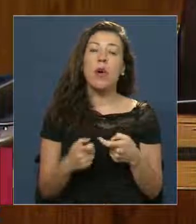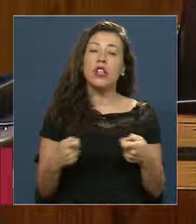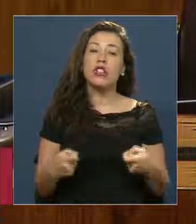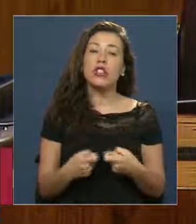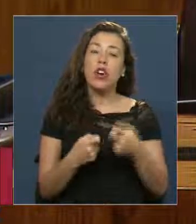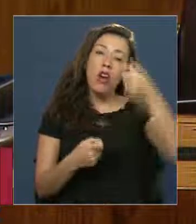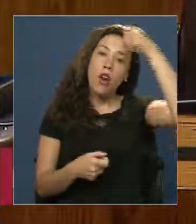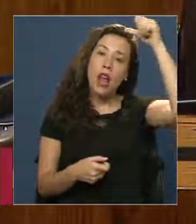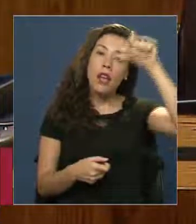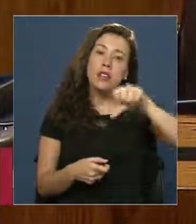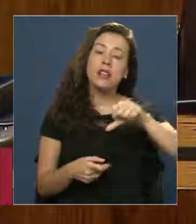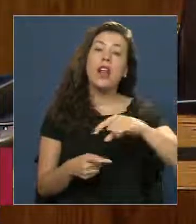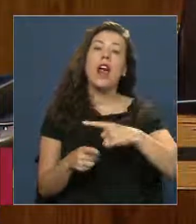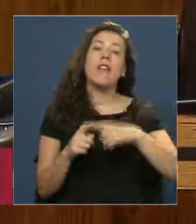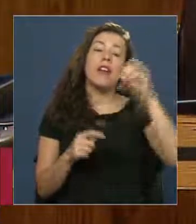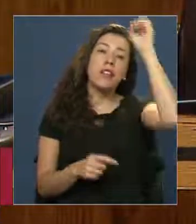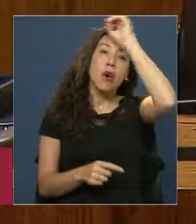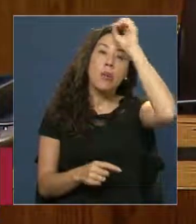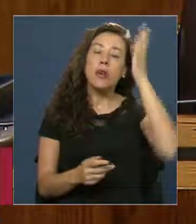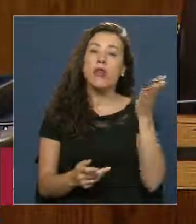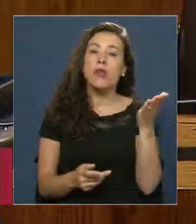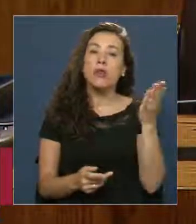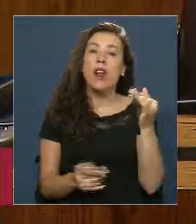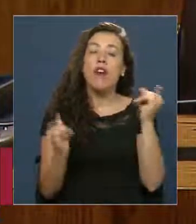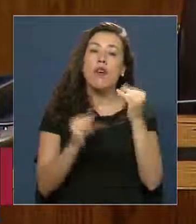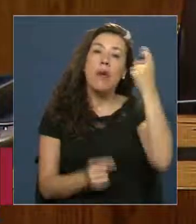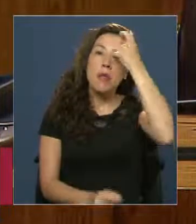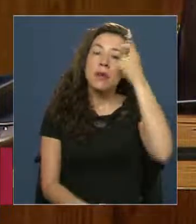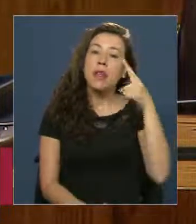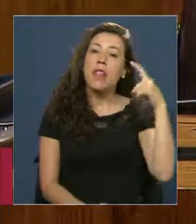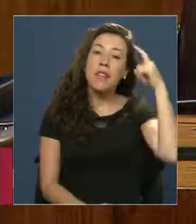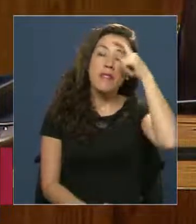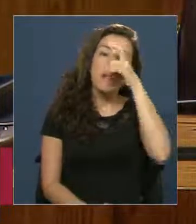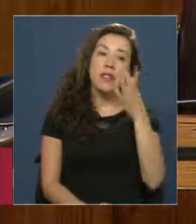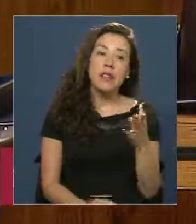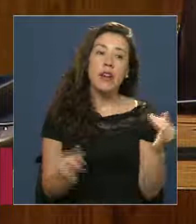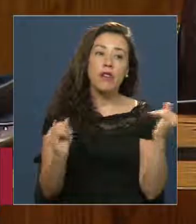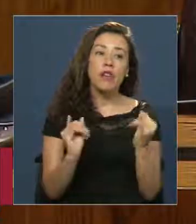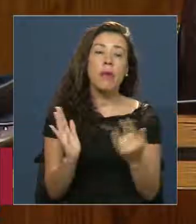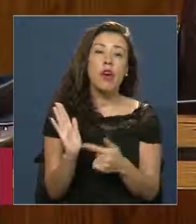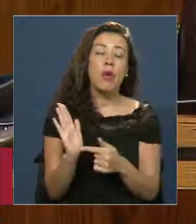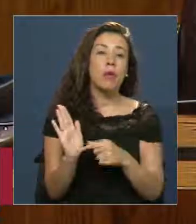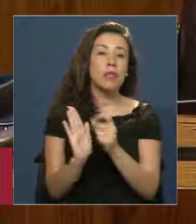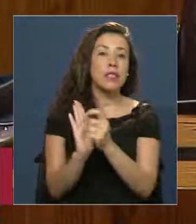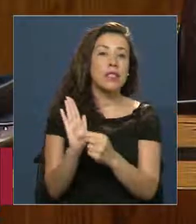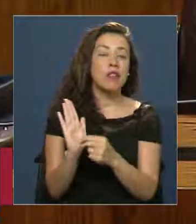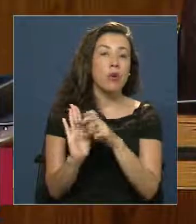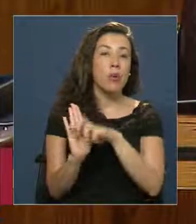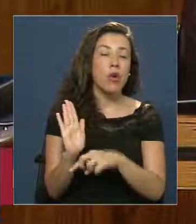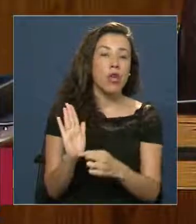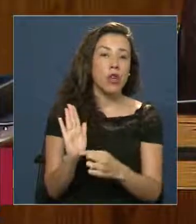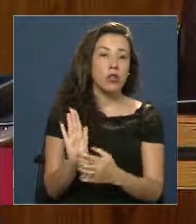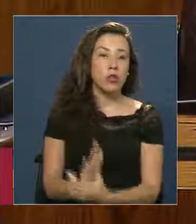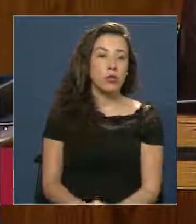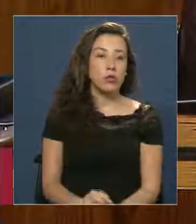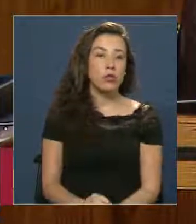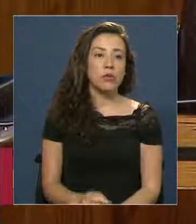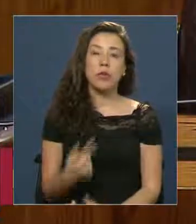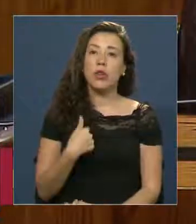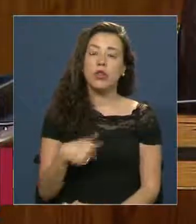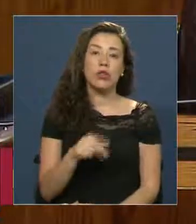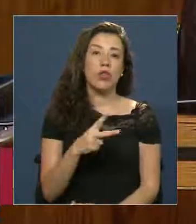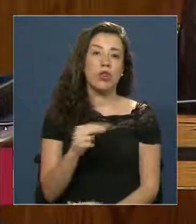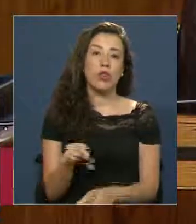sanción a la expresión de pensamiento. Eso es lo que hace difícil la forma como está resuelto el problema en este proyecto y que no